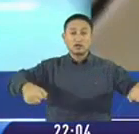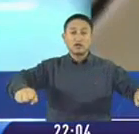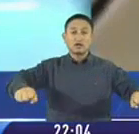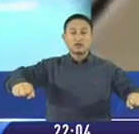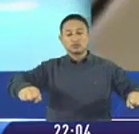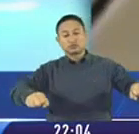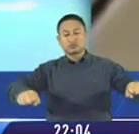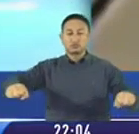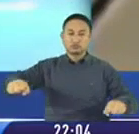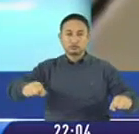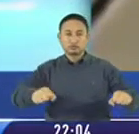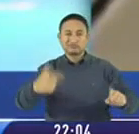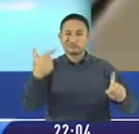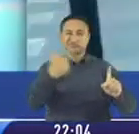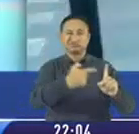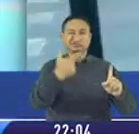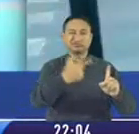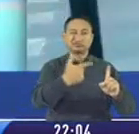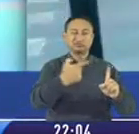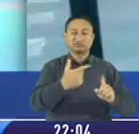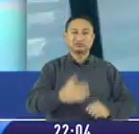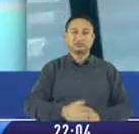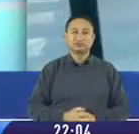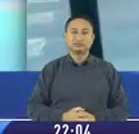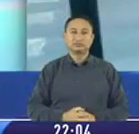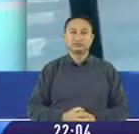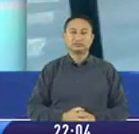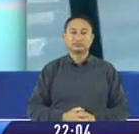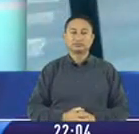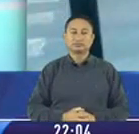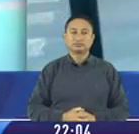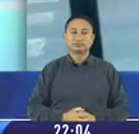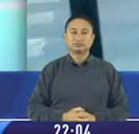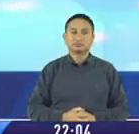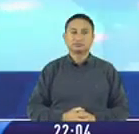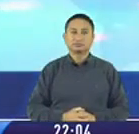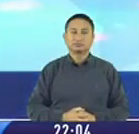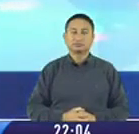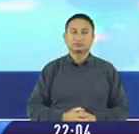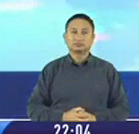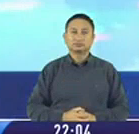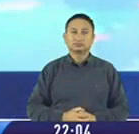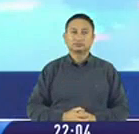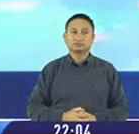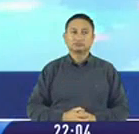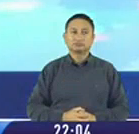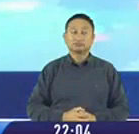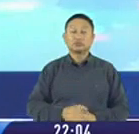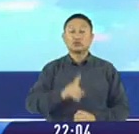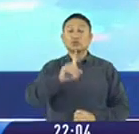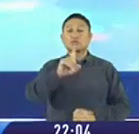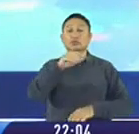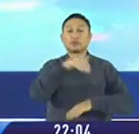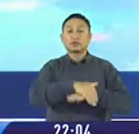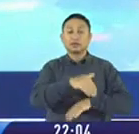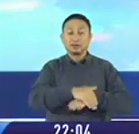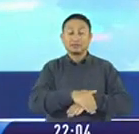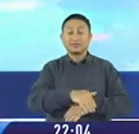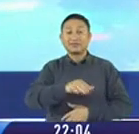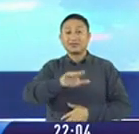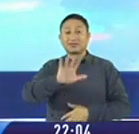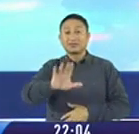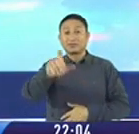este liviano automotor y les dispararon a matar. Cerca de las 13 horas se reportó el